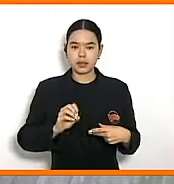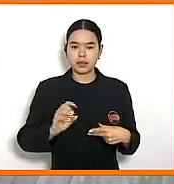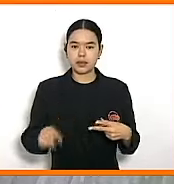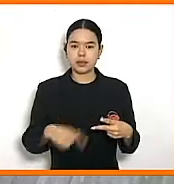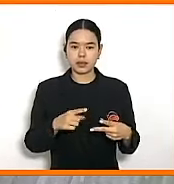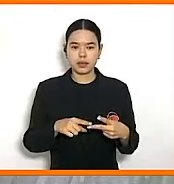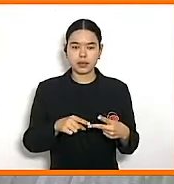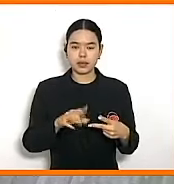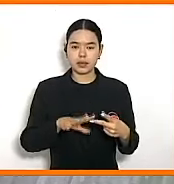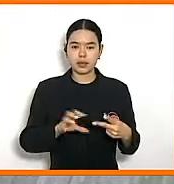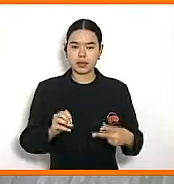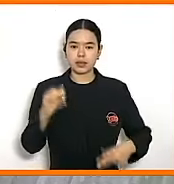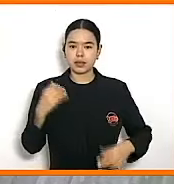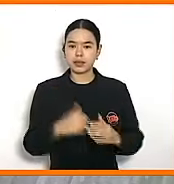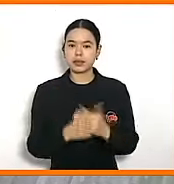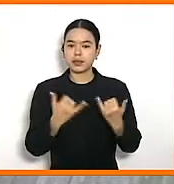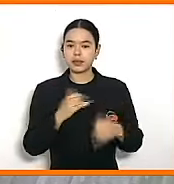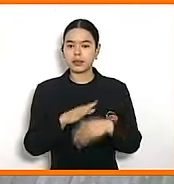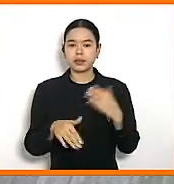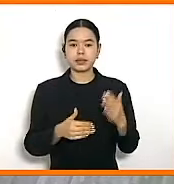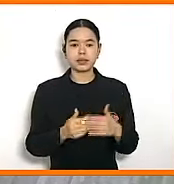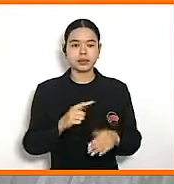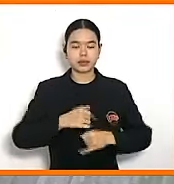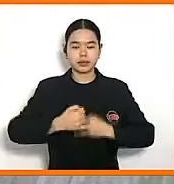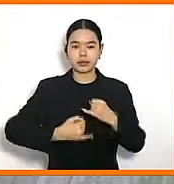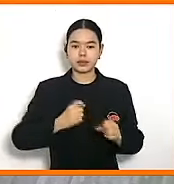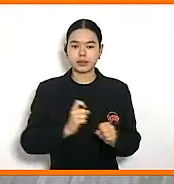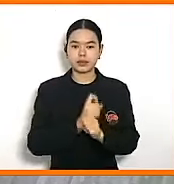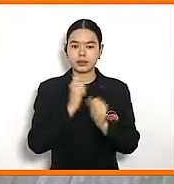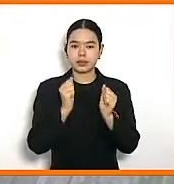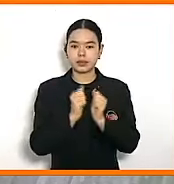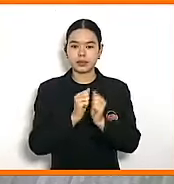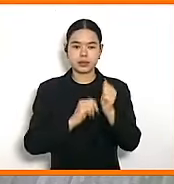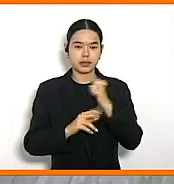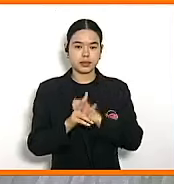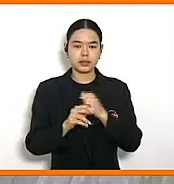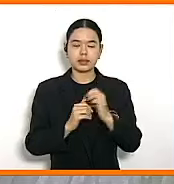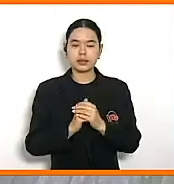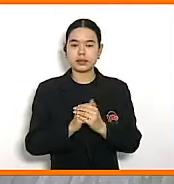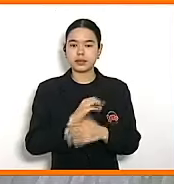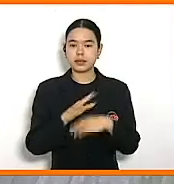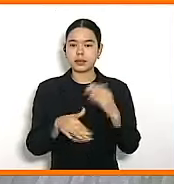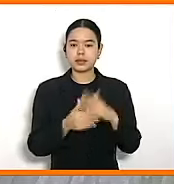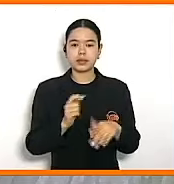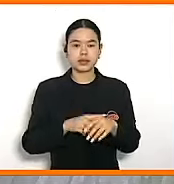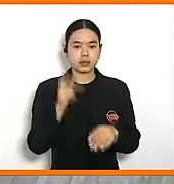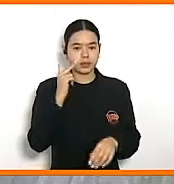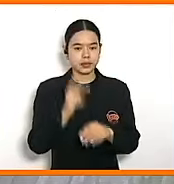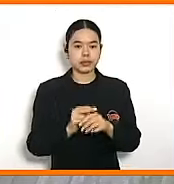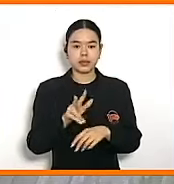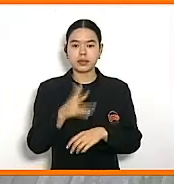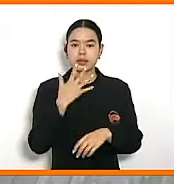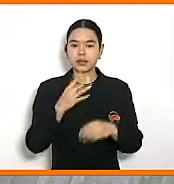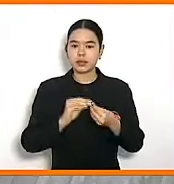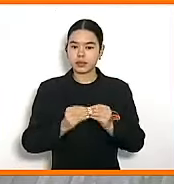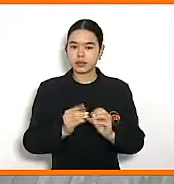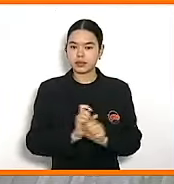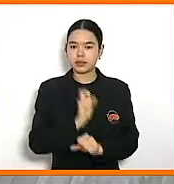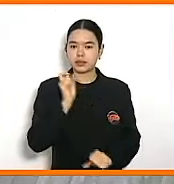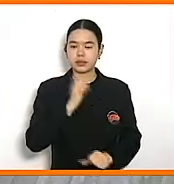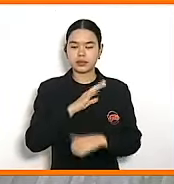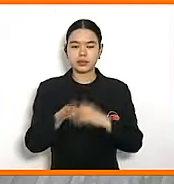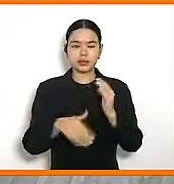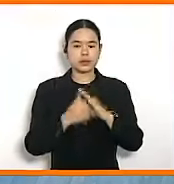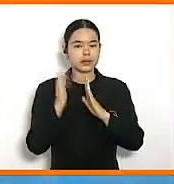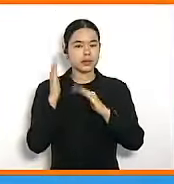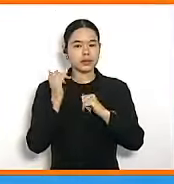2, 50. Y es así como pasamos a pegar y ganar junto a Pega 3 y a conocer estos 3 números afortunados.